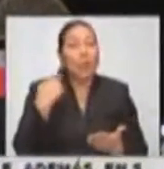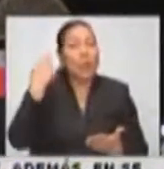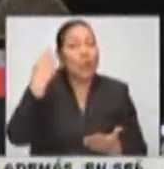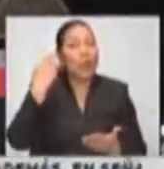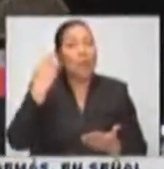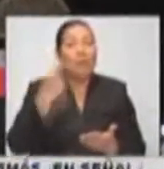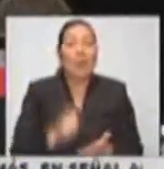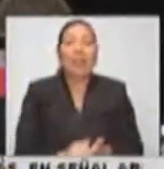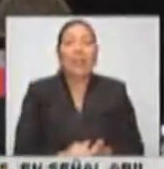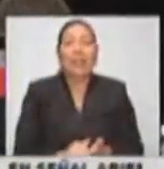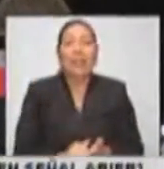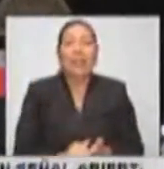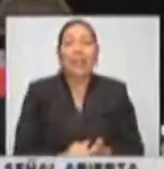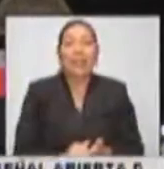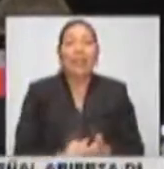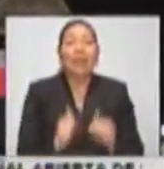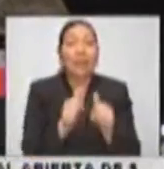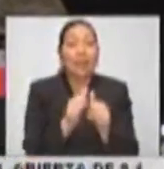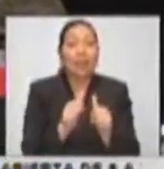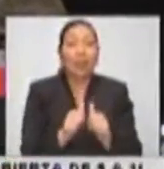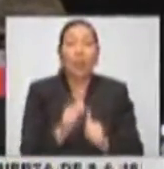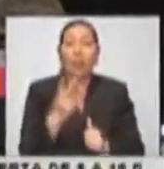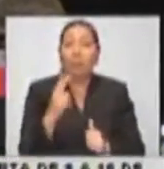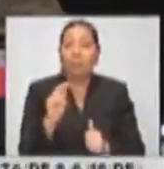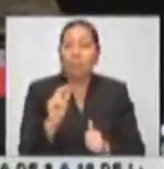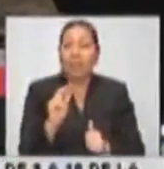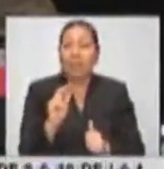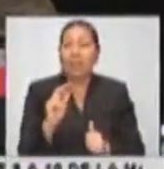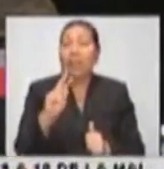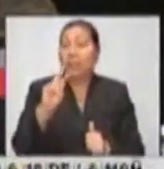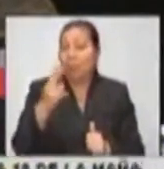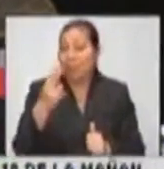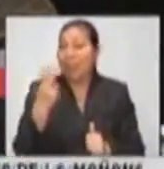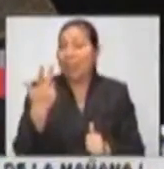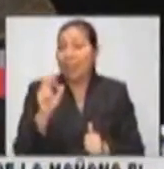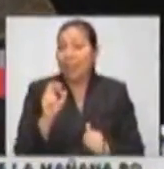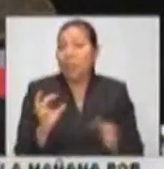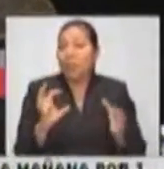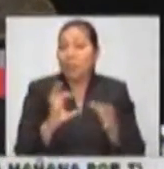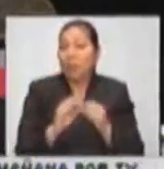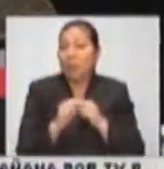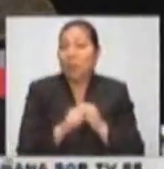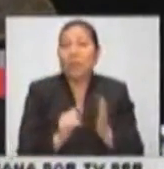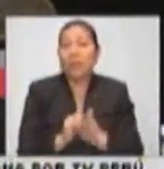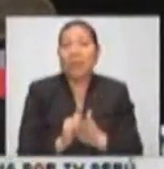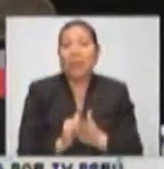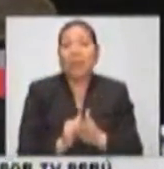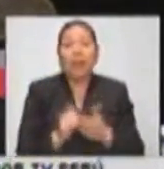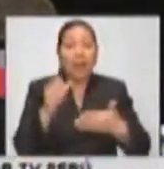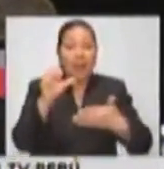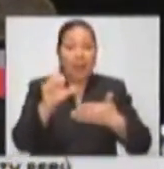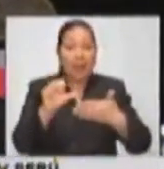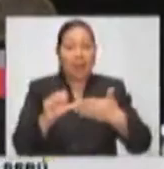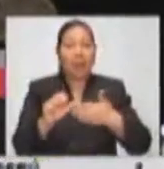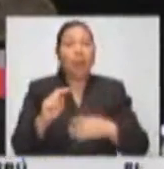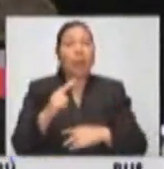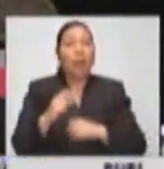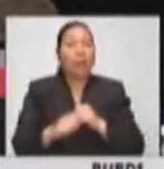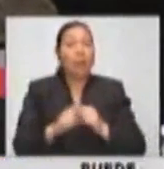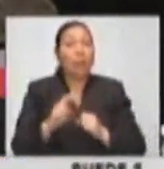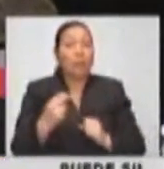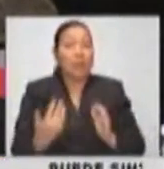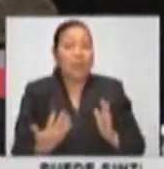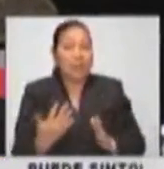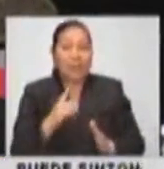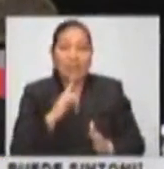políticas. Es decir, la imagen 2030 nos viene más bien por el lado de Naciones Unidas, yo diría por el lado de la agenda que Perú firmó el 2015. Creo